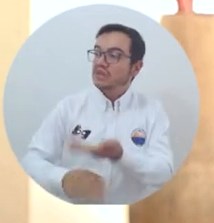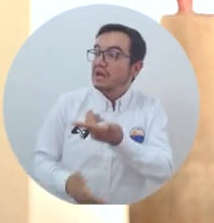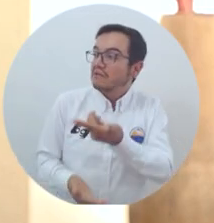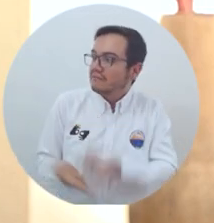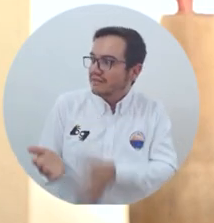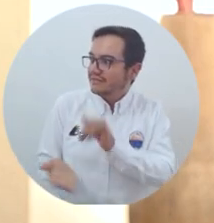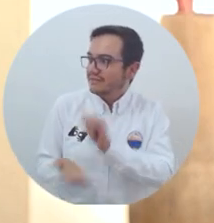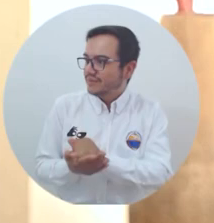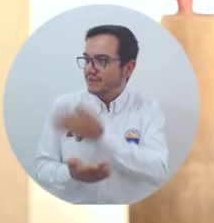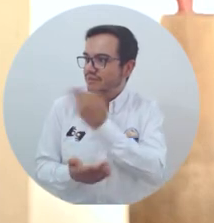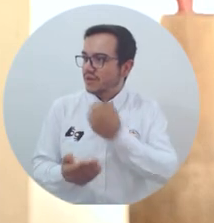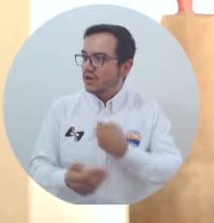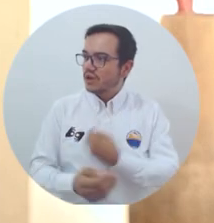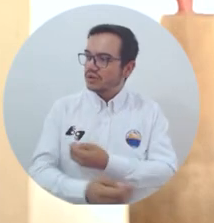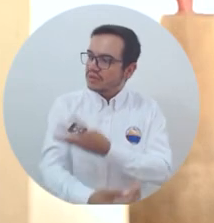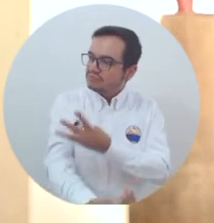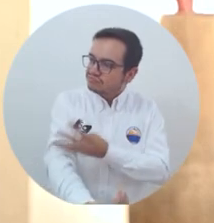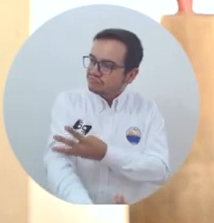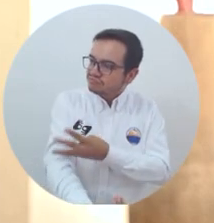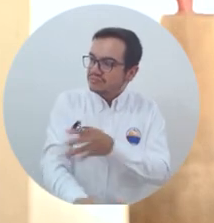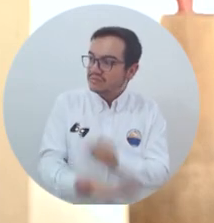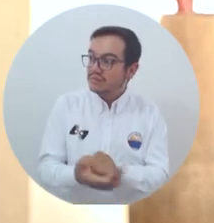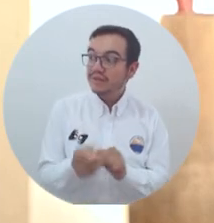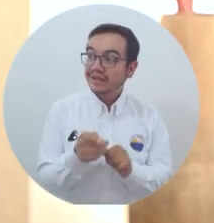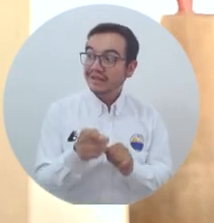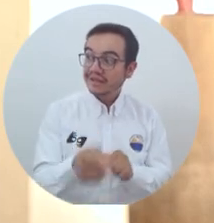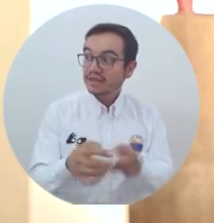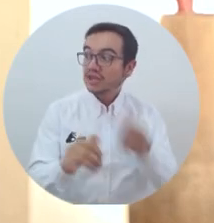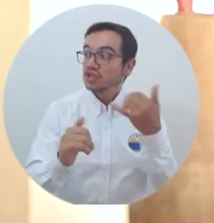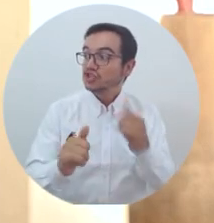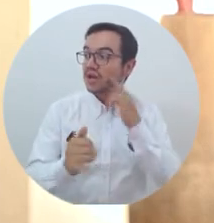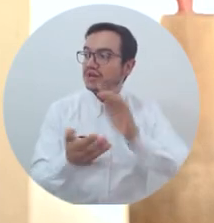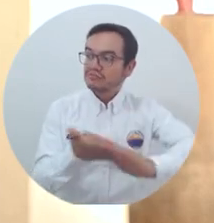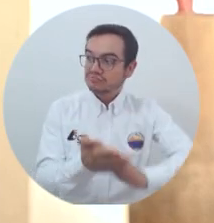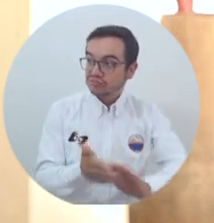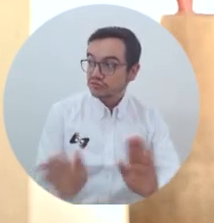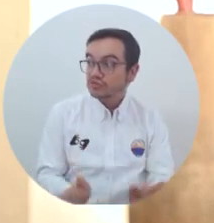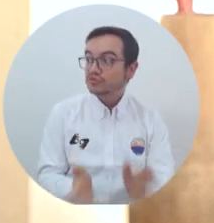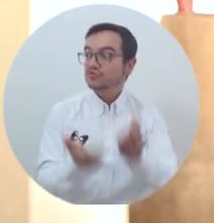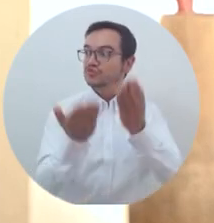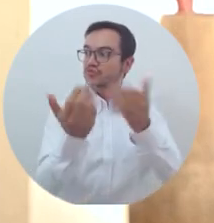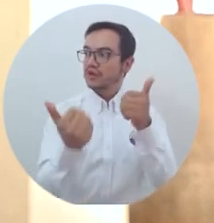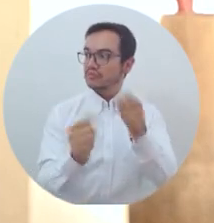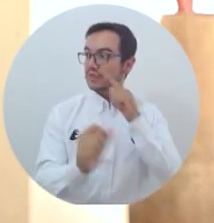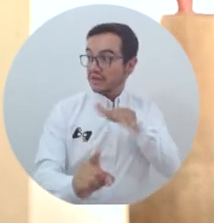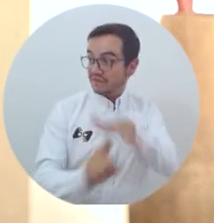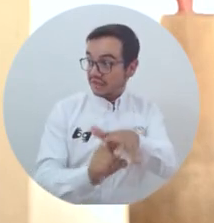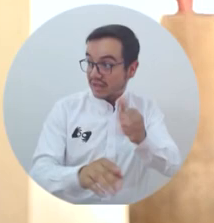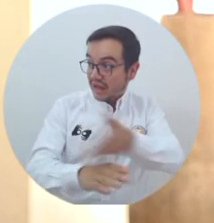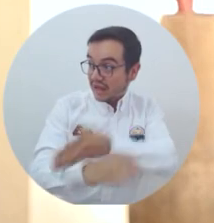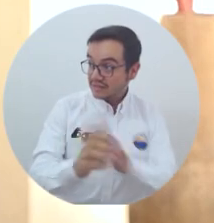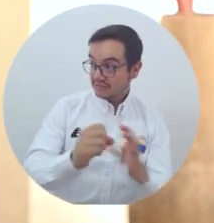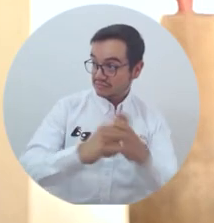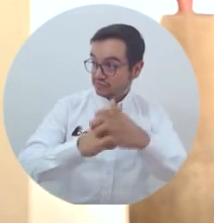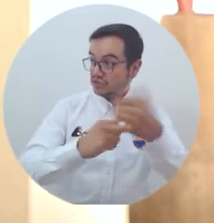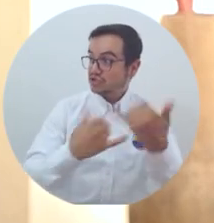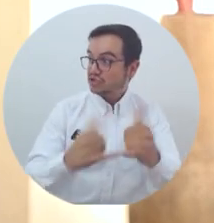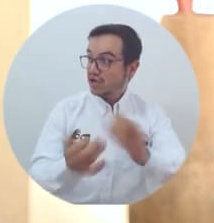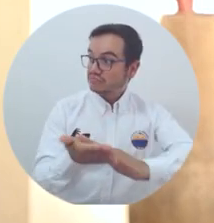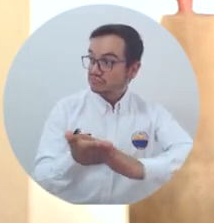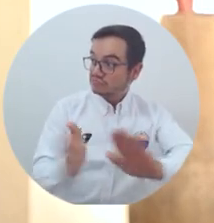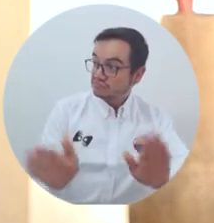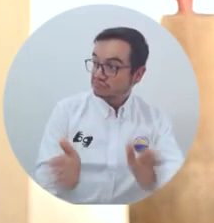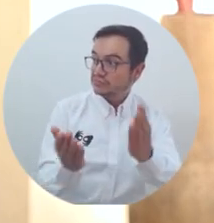en investigación es tratar de usar los sueros de los pacientes que ya superaron la infección como